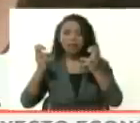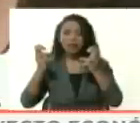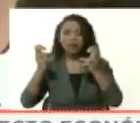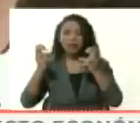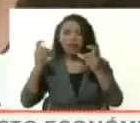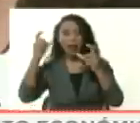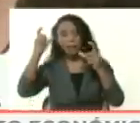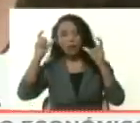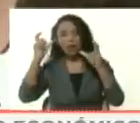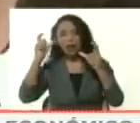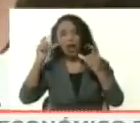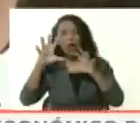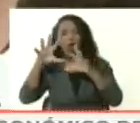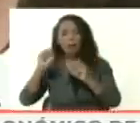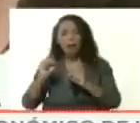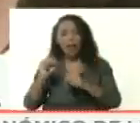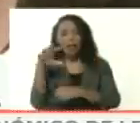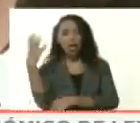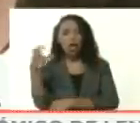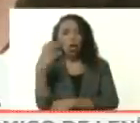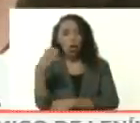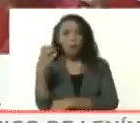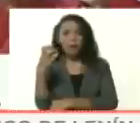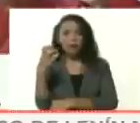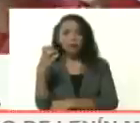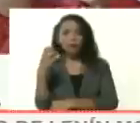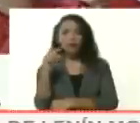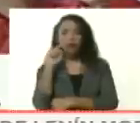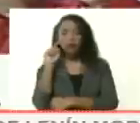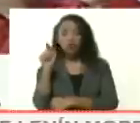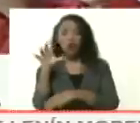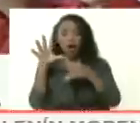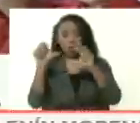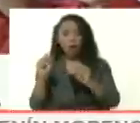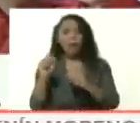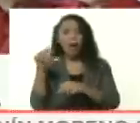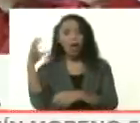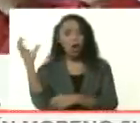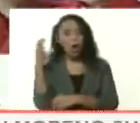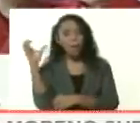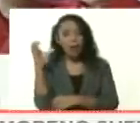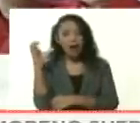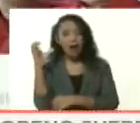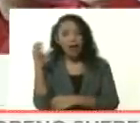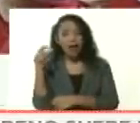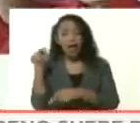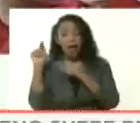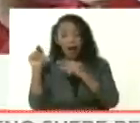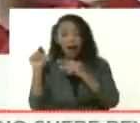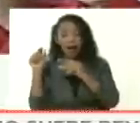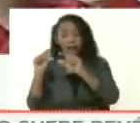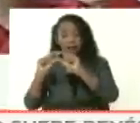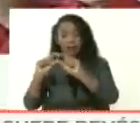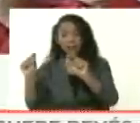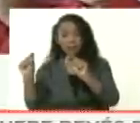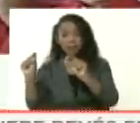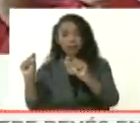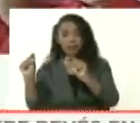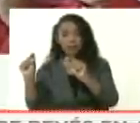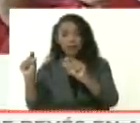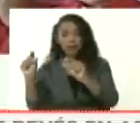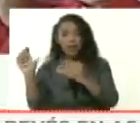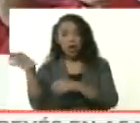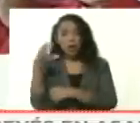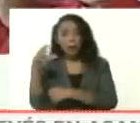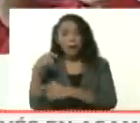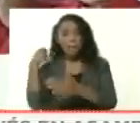comprada en Colombia, mejor dicho, cuando tú la compras en Colombia, con ese precio de Colombia